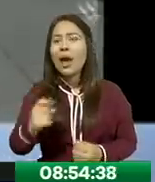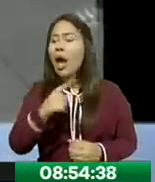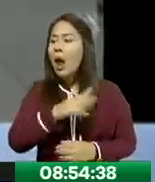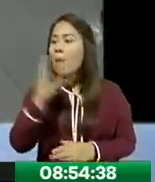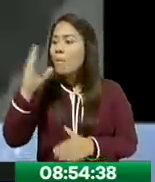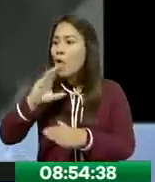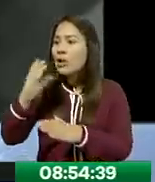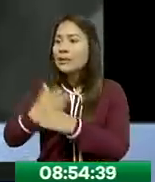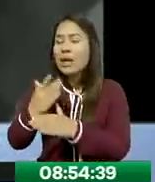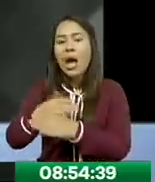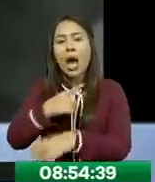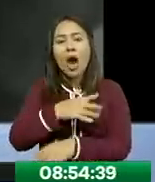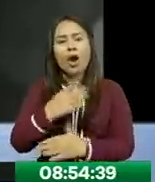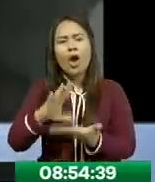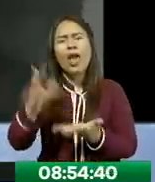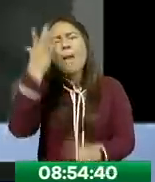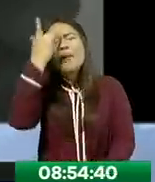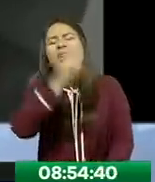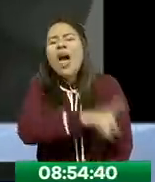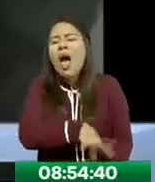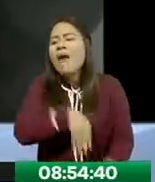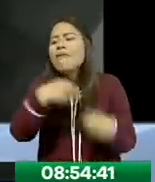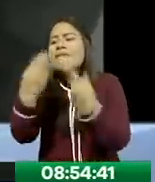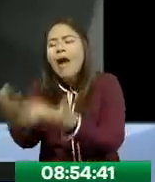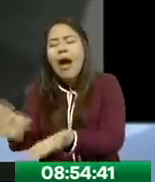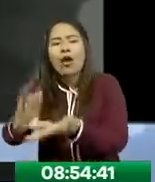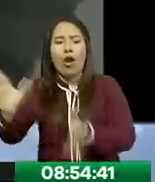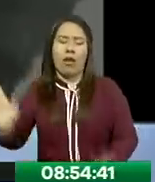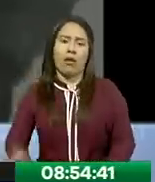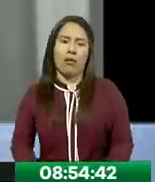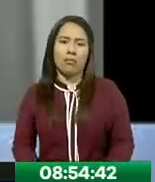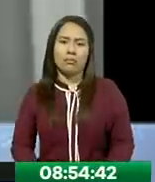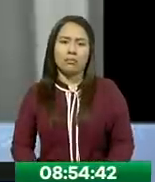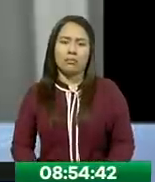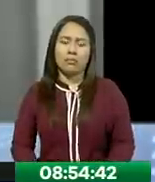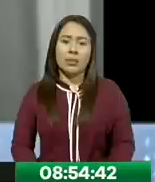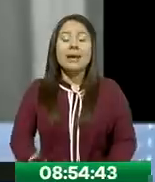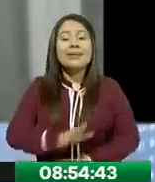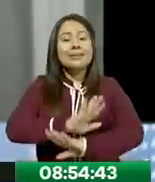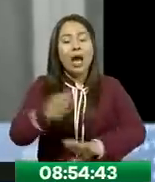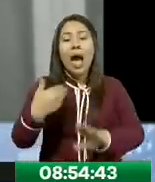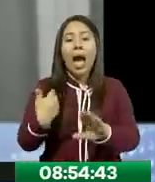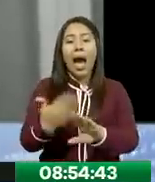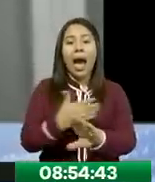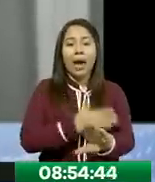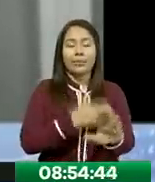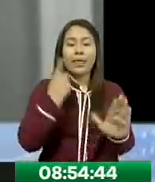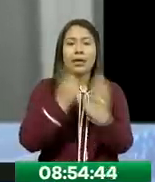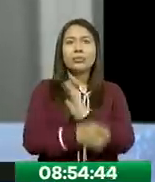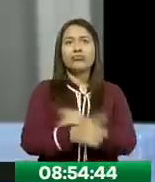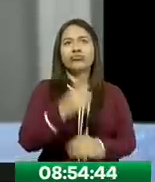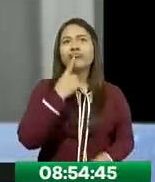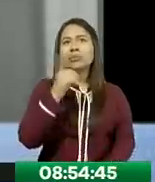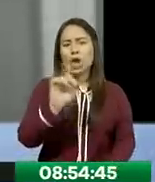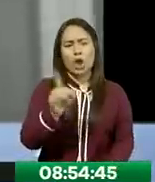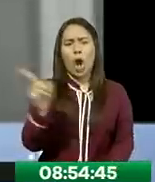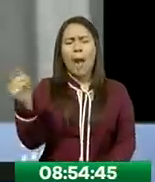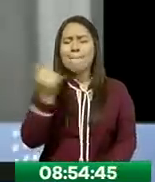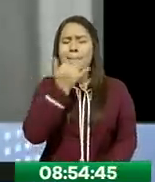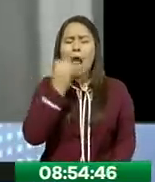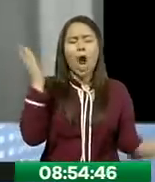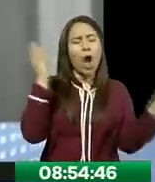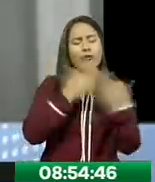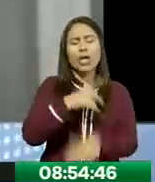sabiendo que él ya tenía la boleta de auxilio, se atreve a ir. Pues la defensa técnica va a justificar documentadamente que el hecho es un hecho tergiversado y